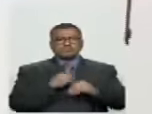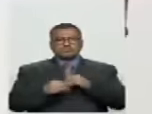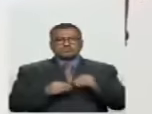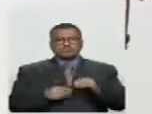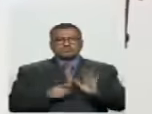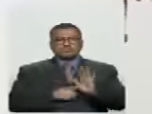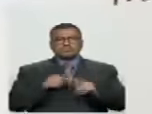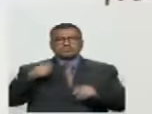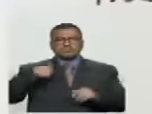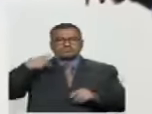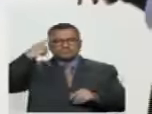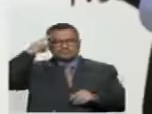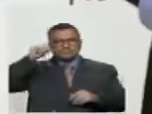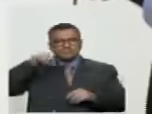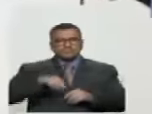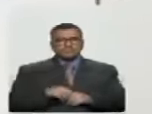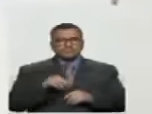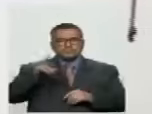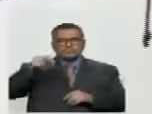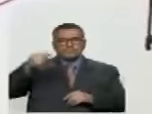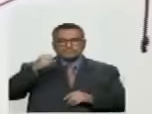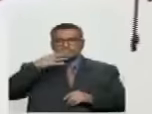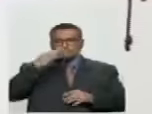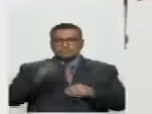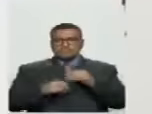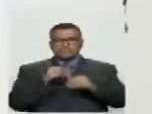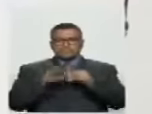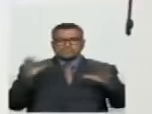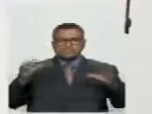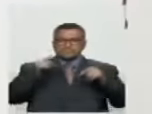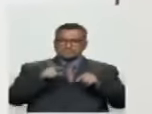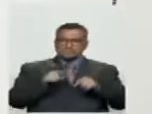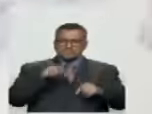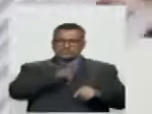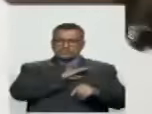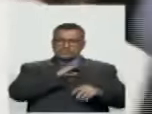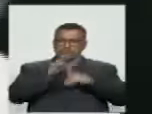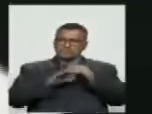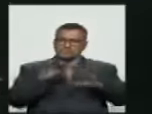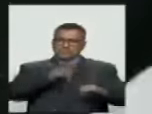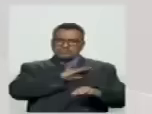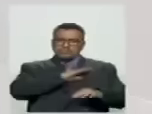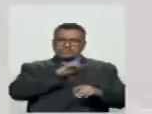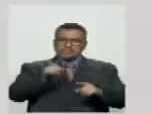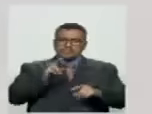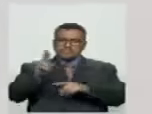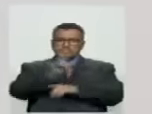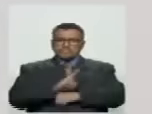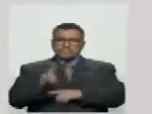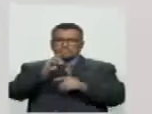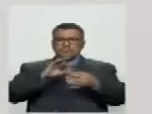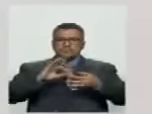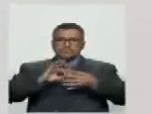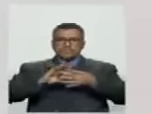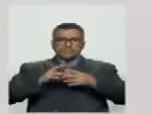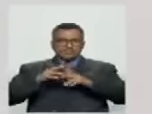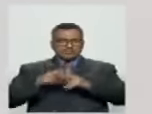personas entre sí. Y no tengo una buena solución. Mi solución es que yo he dejado de usar estas herramientas.